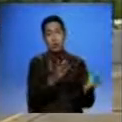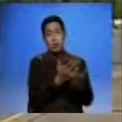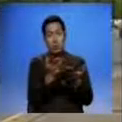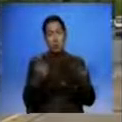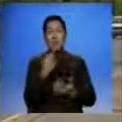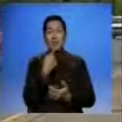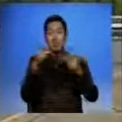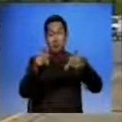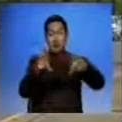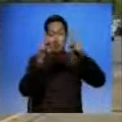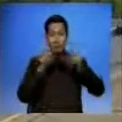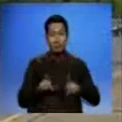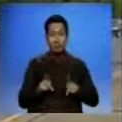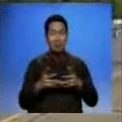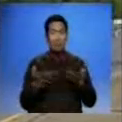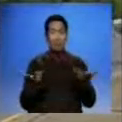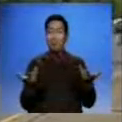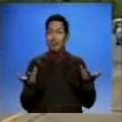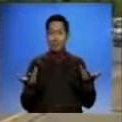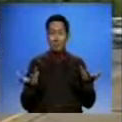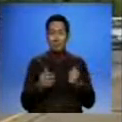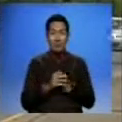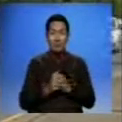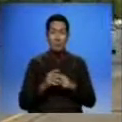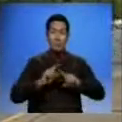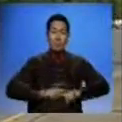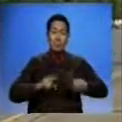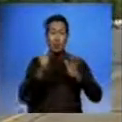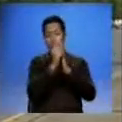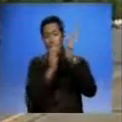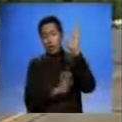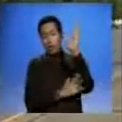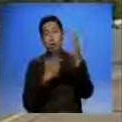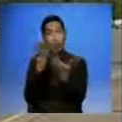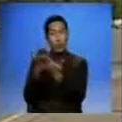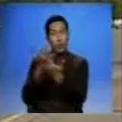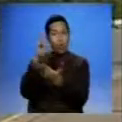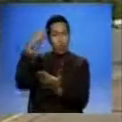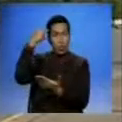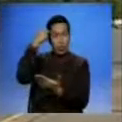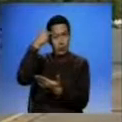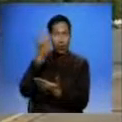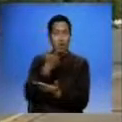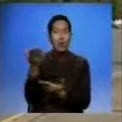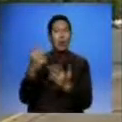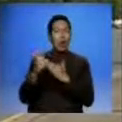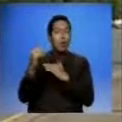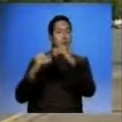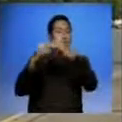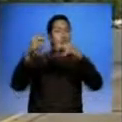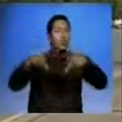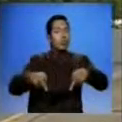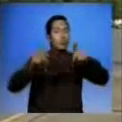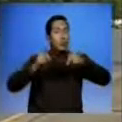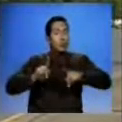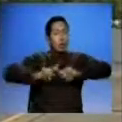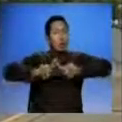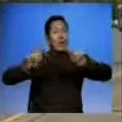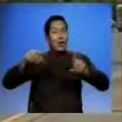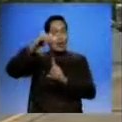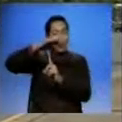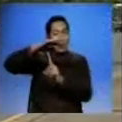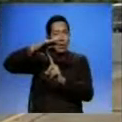de Nebot y Yunes y en cambio están a favor del proyecto que propone el gobierno, que es el de construir un puente, pero aquí,